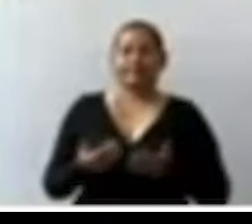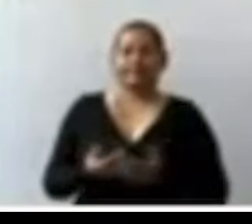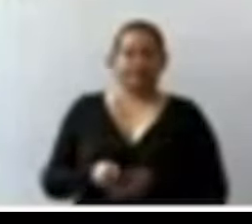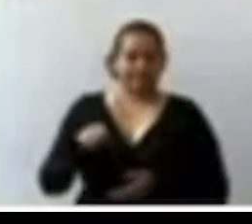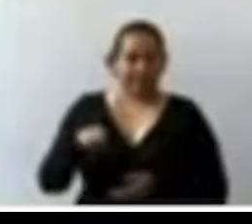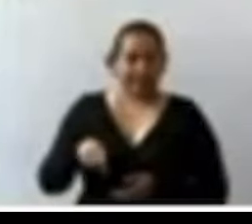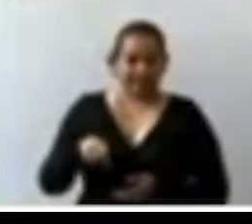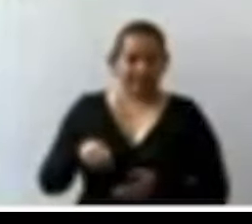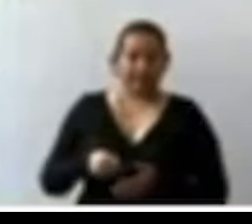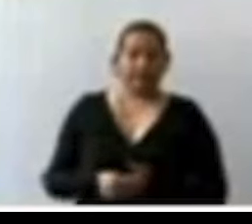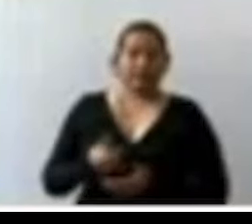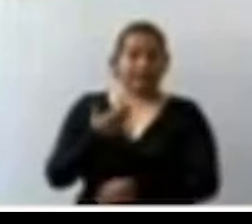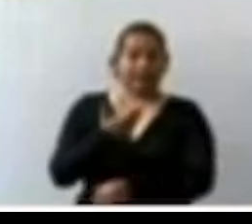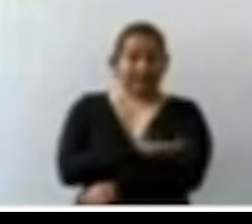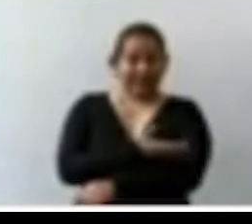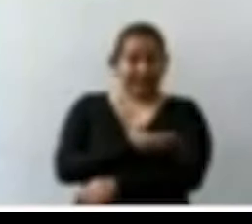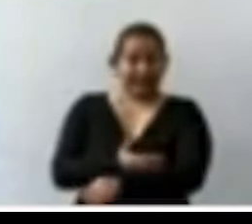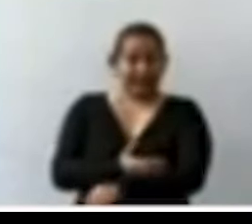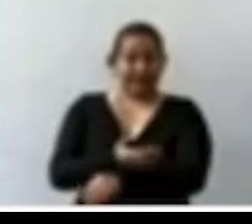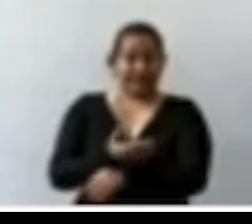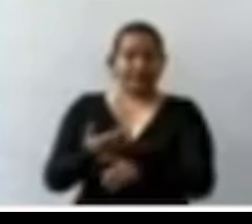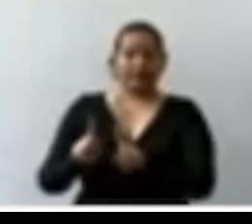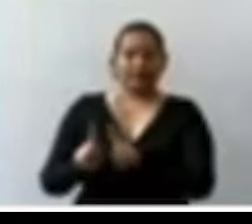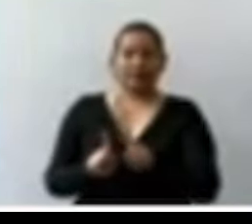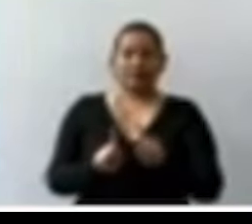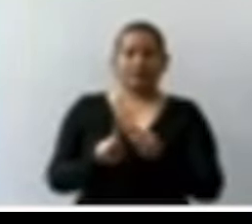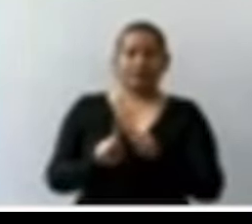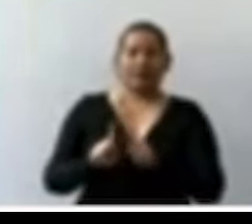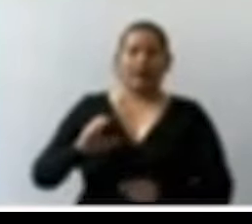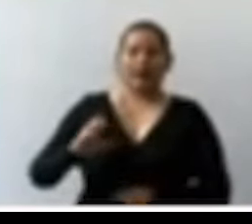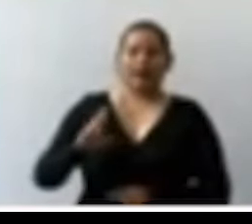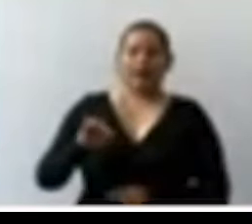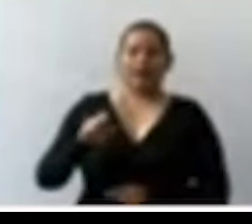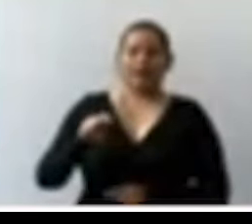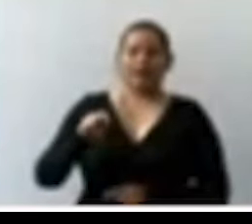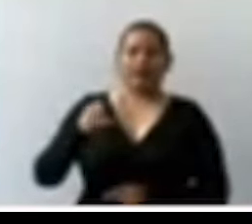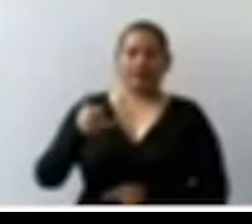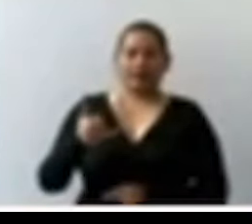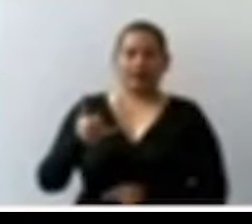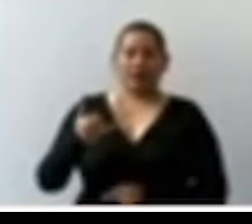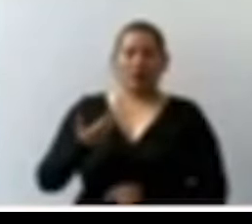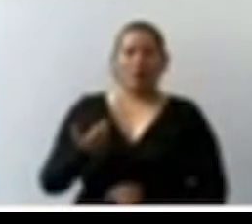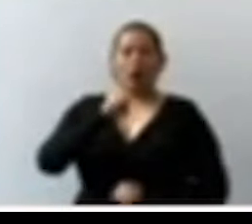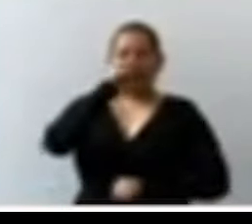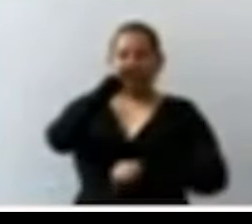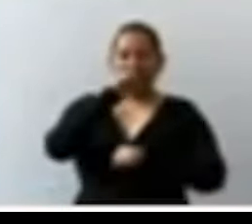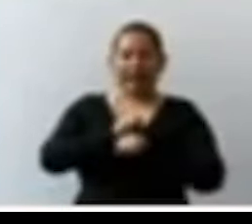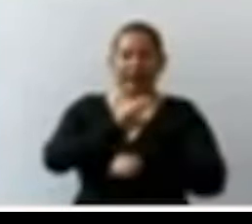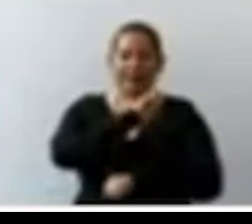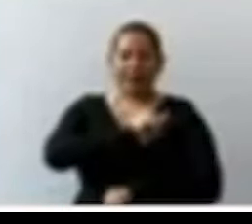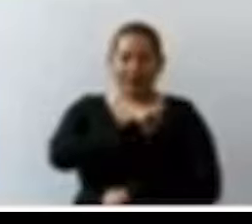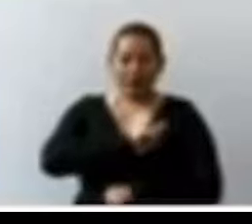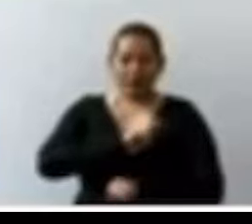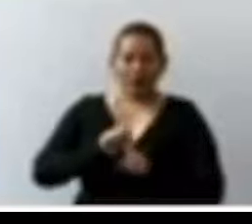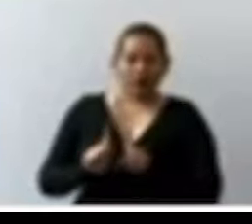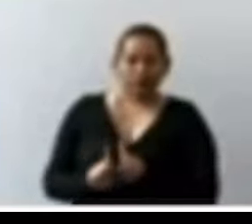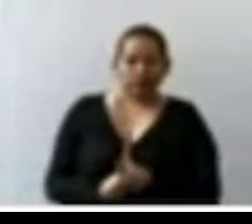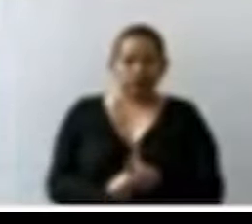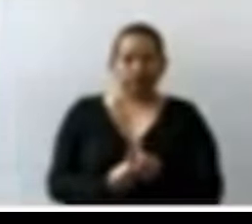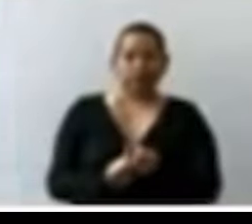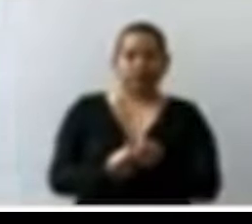también le va a acompañar Cristi Vázquez Maraver como secretaria particular de la presidenta del